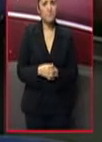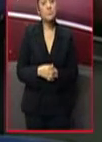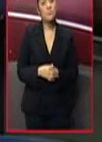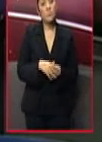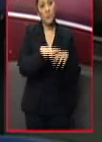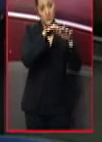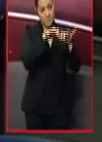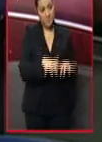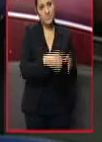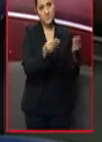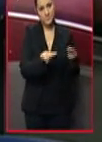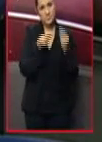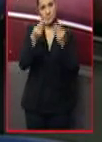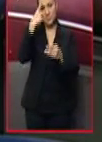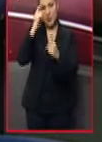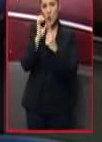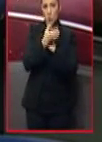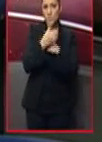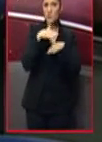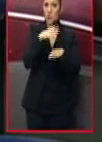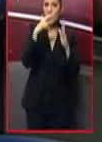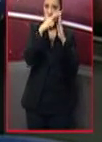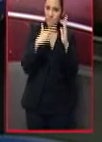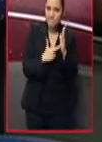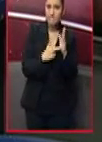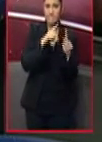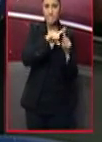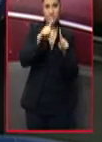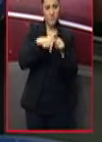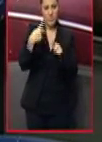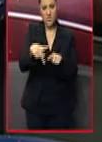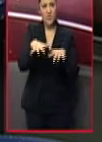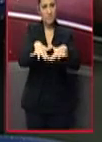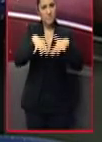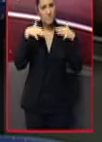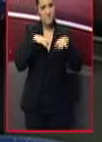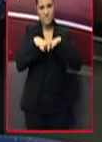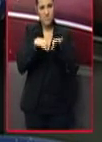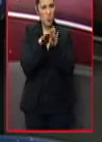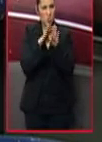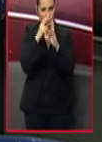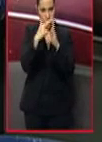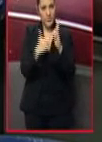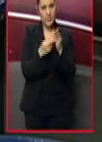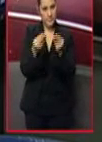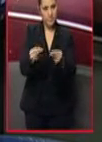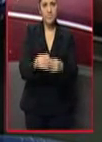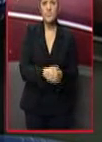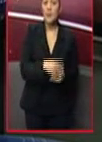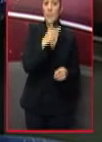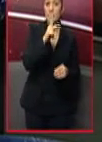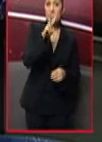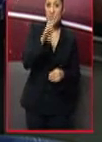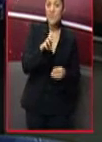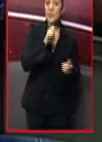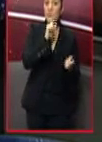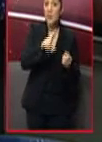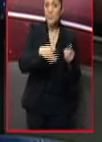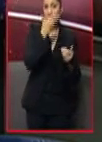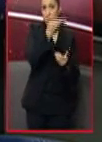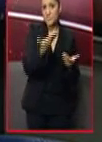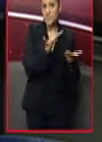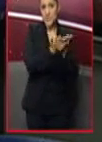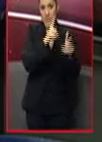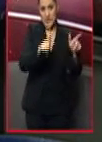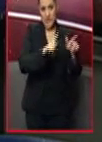remitió a la Comisión de Régimen, Reglamentos y Prácticas Parlamentarias. El Partido Verde propuso reformas a la Ley General de Desarrollo Forestal Sustentable y la Ley